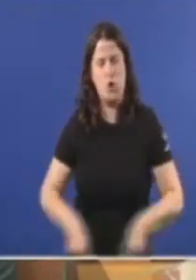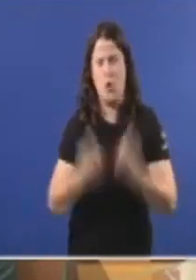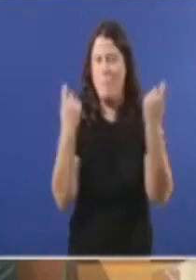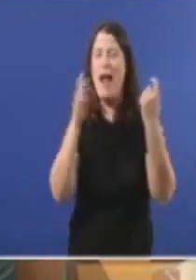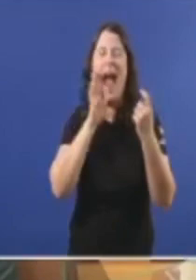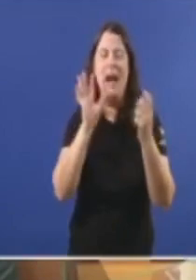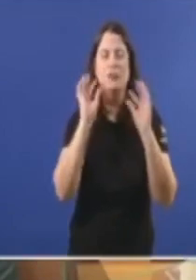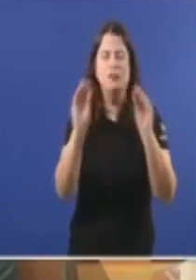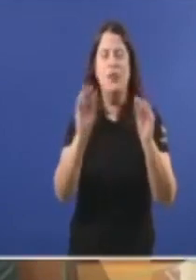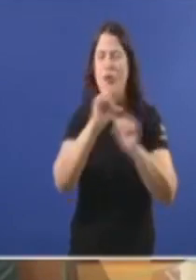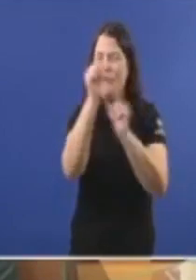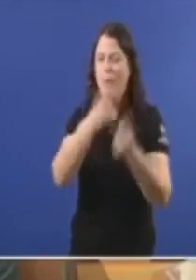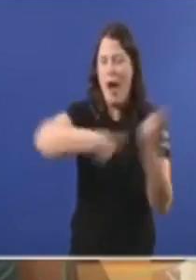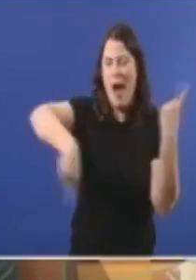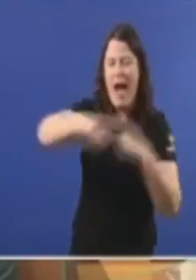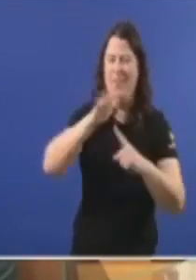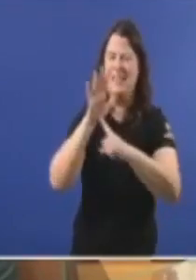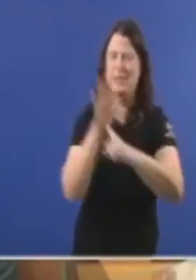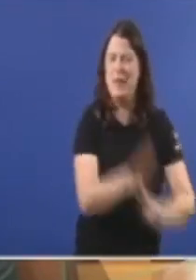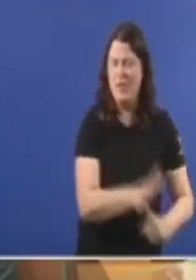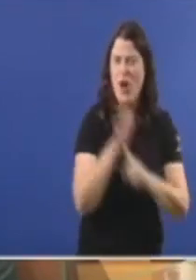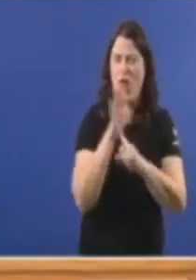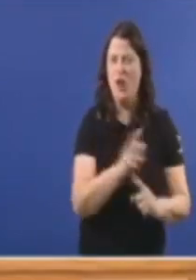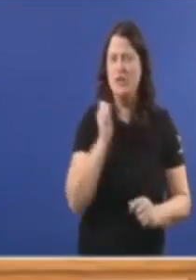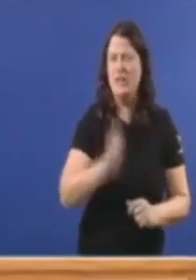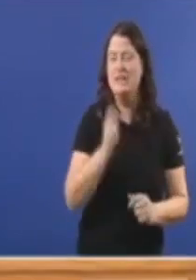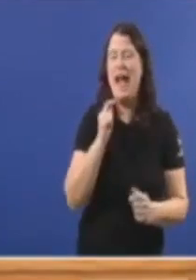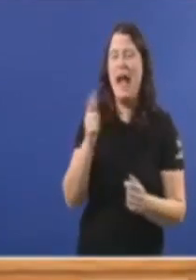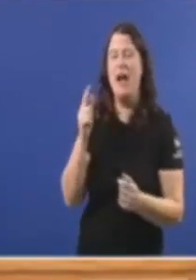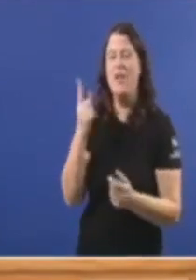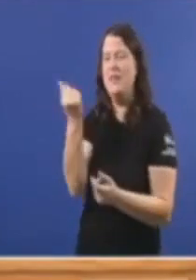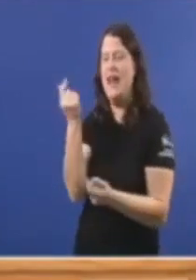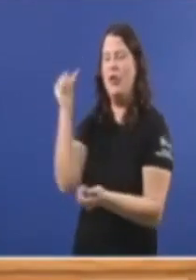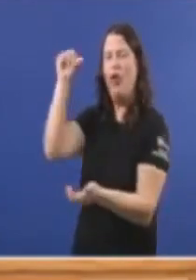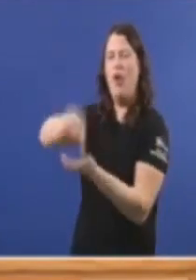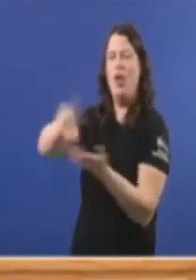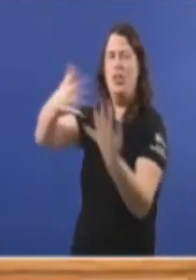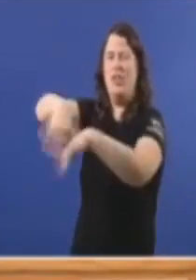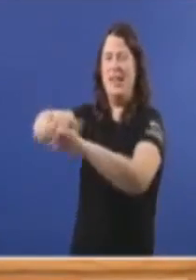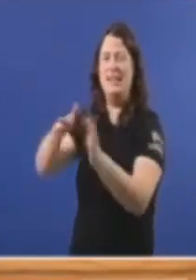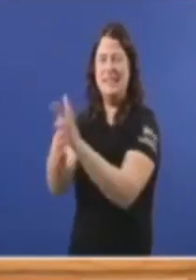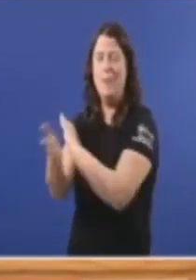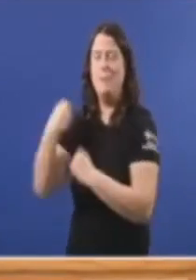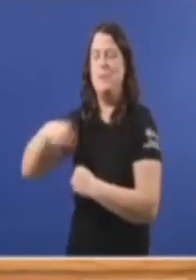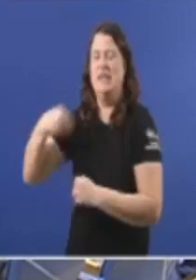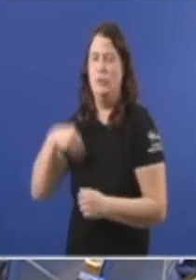círculo vicioso da discriminación e do centralismo. E para iso,